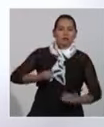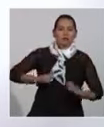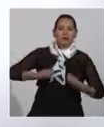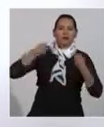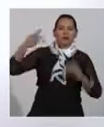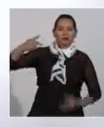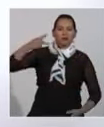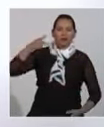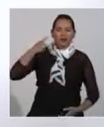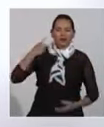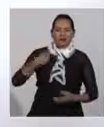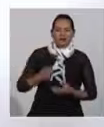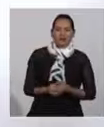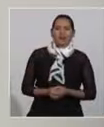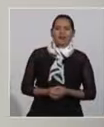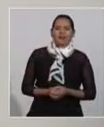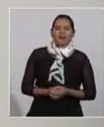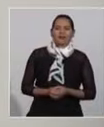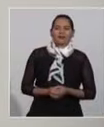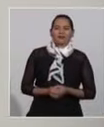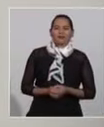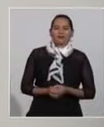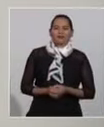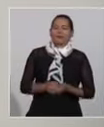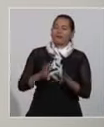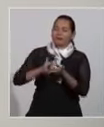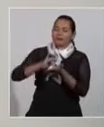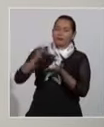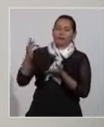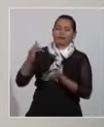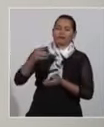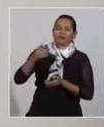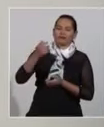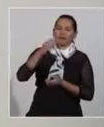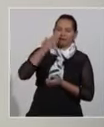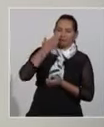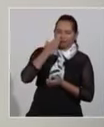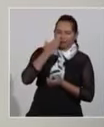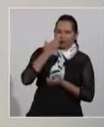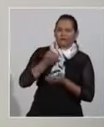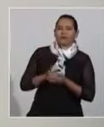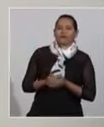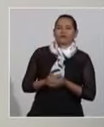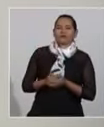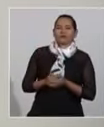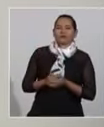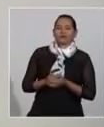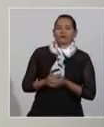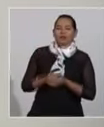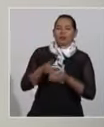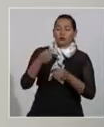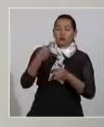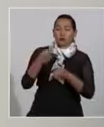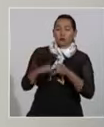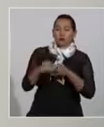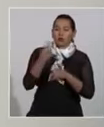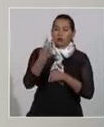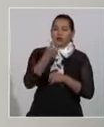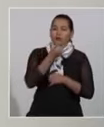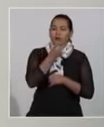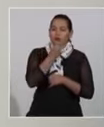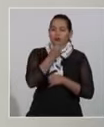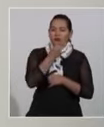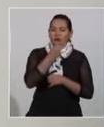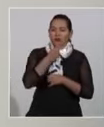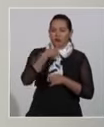Puebla! Gracias, candidato Luis Miguel Barbosa. Finalmente tiene sus dos minutos para exponer